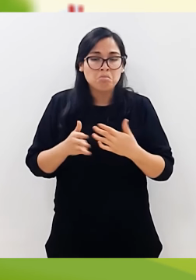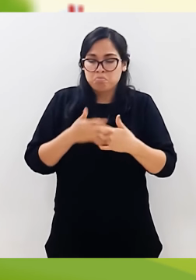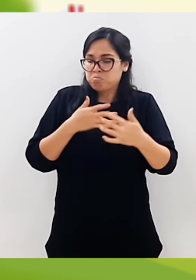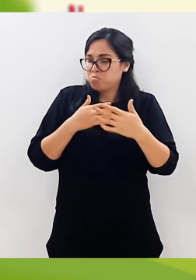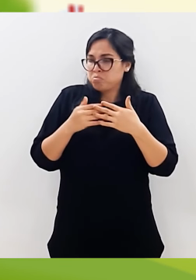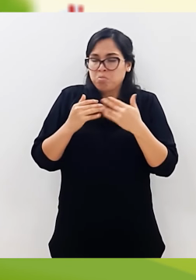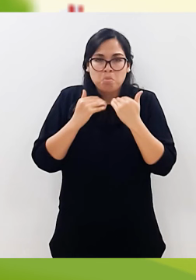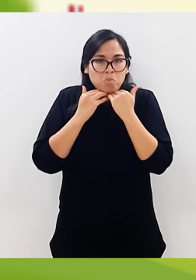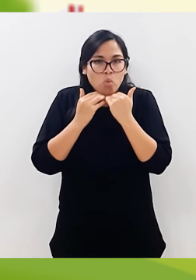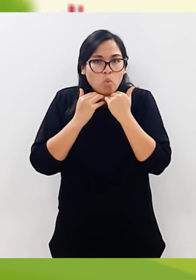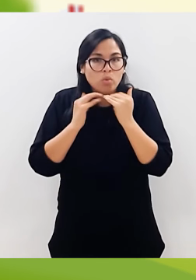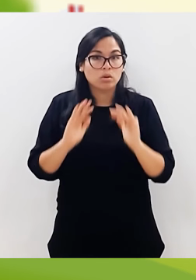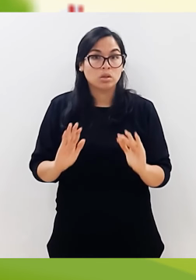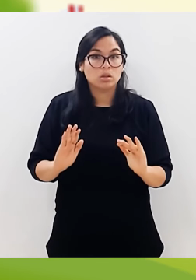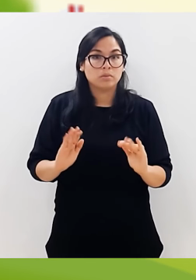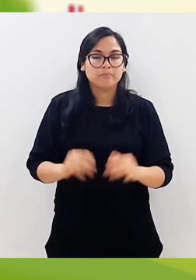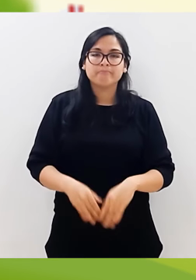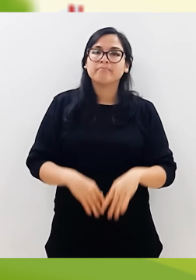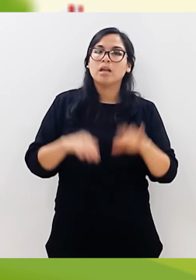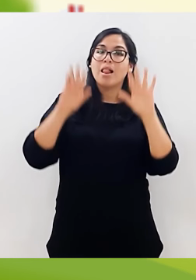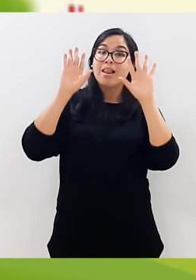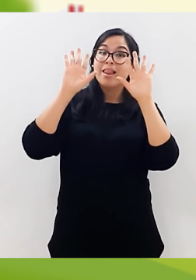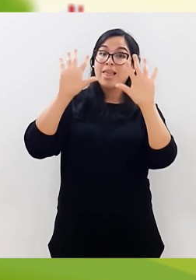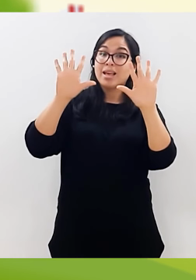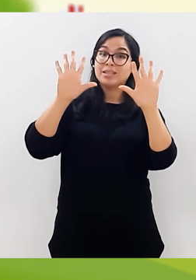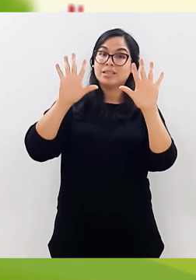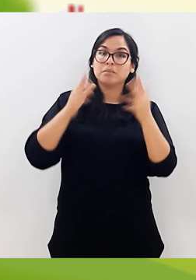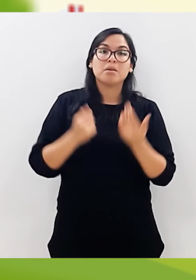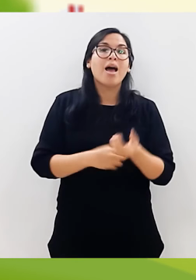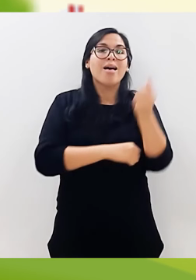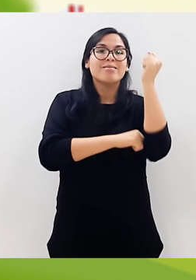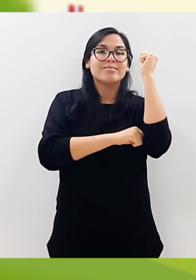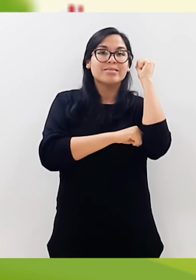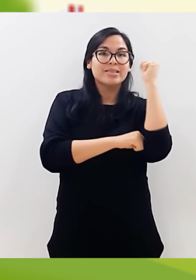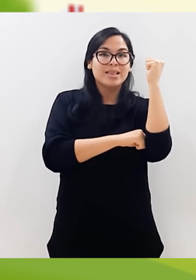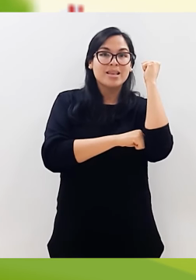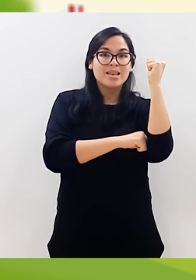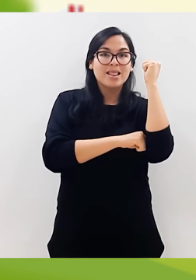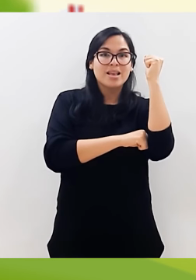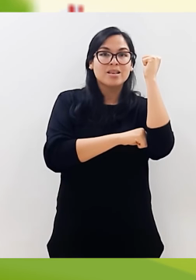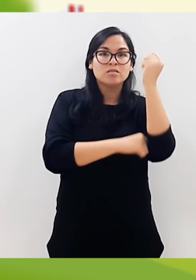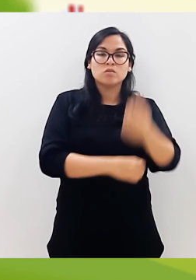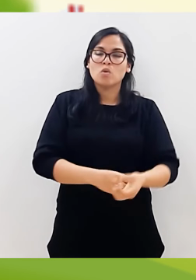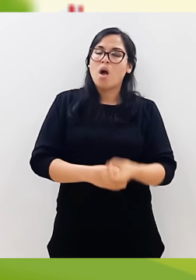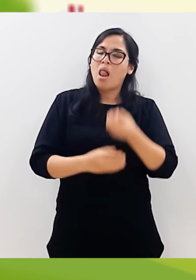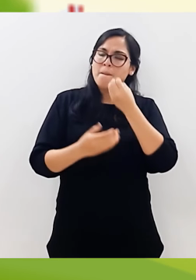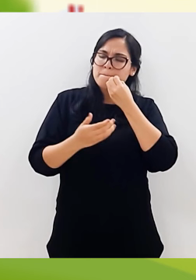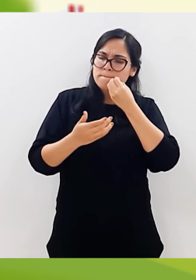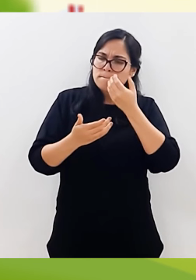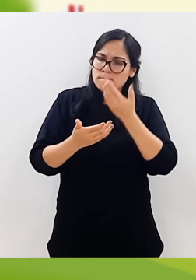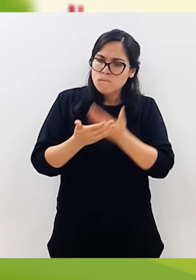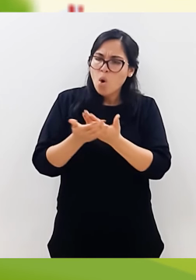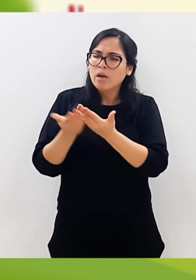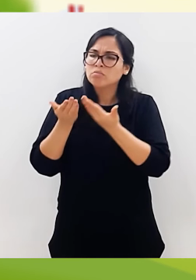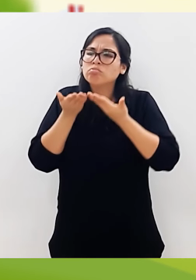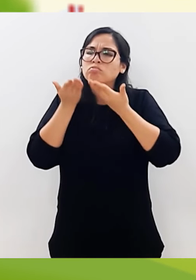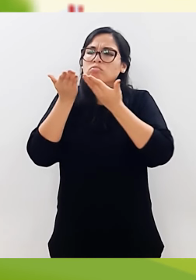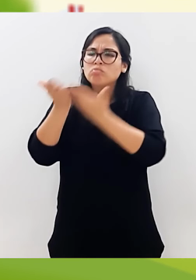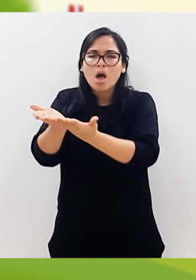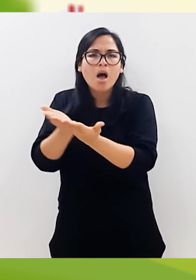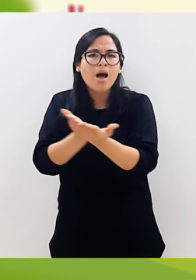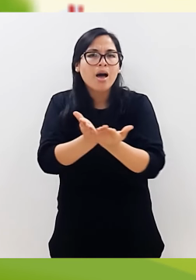El décimo y último es el derecho al buen trato.